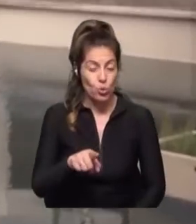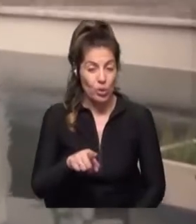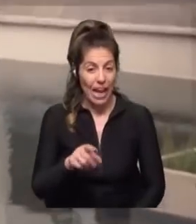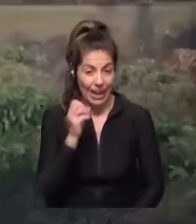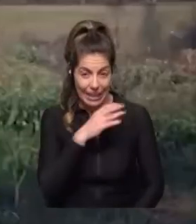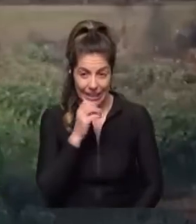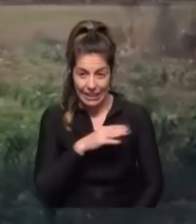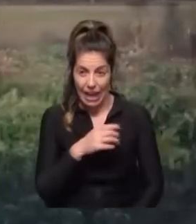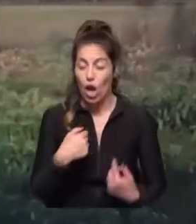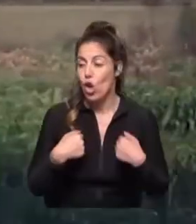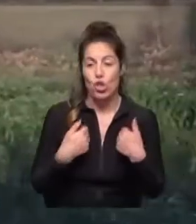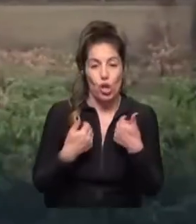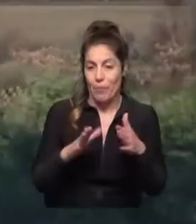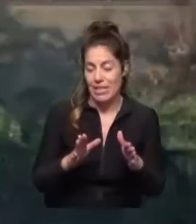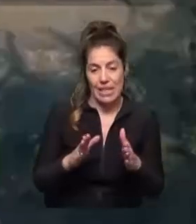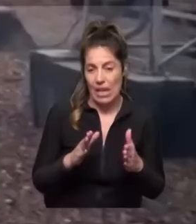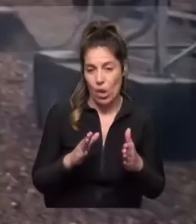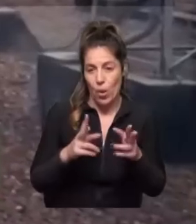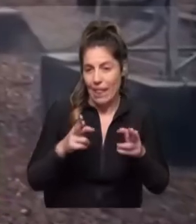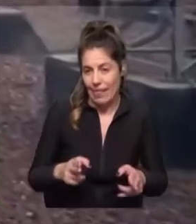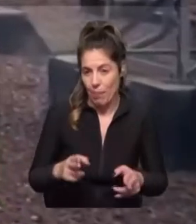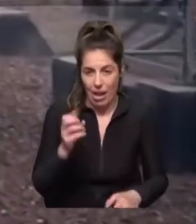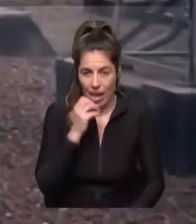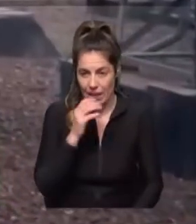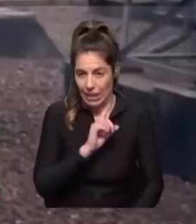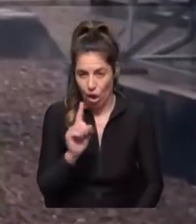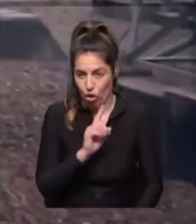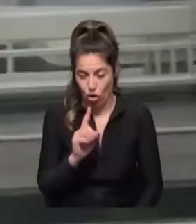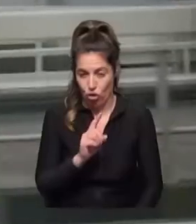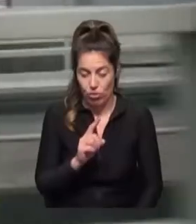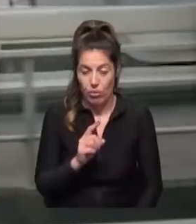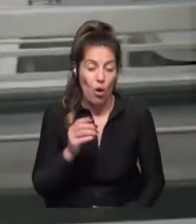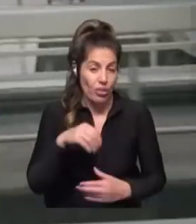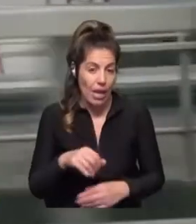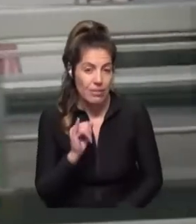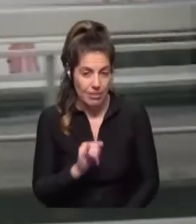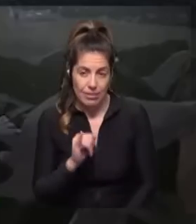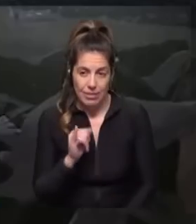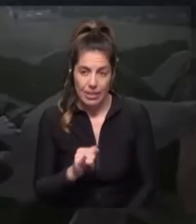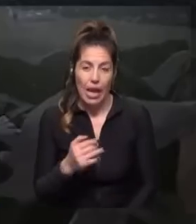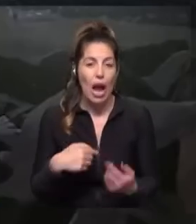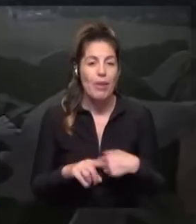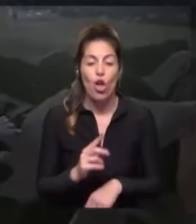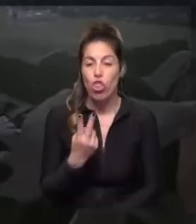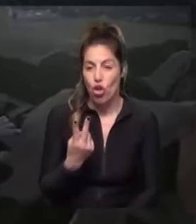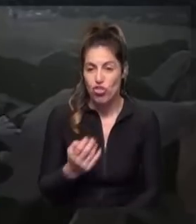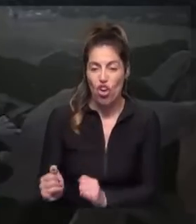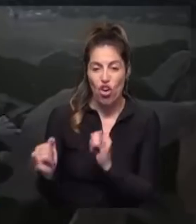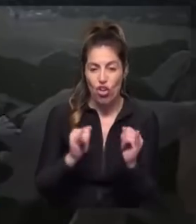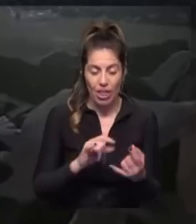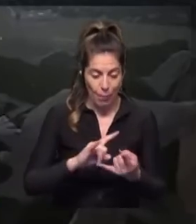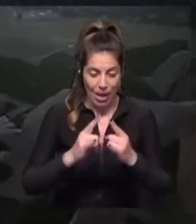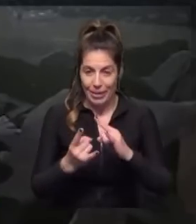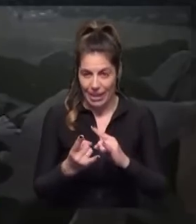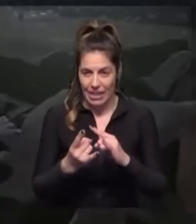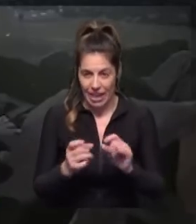yo todavía lo Entré en esa etapa de las autocríticas este Tendremos que entrar en ellas tenemos al menos dos jornadas parlamentarias